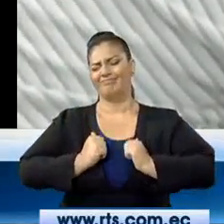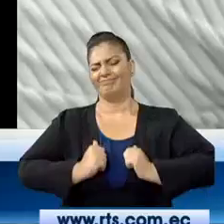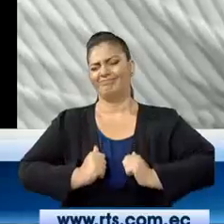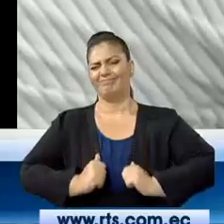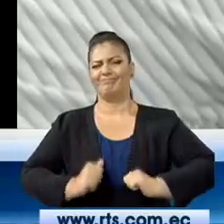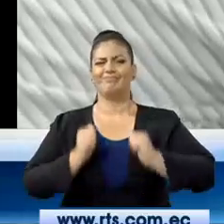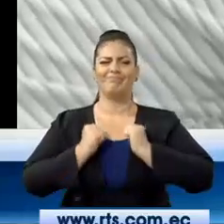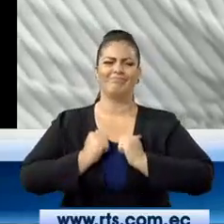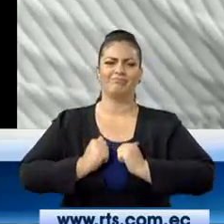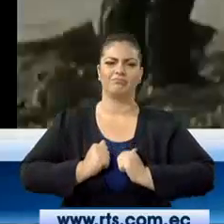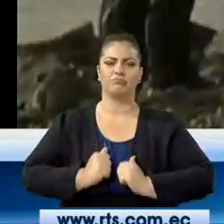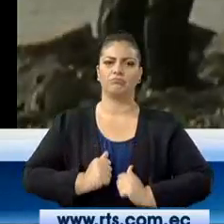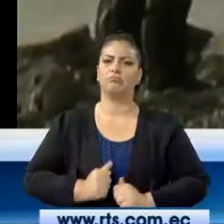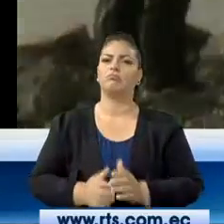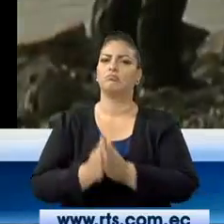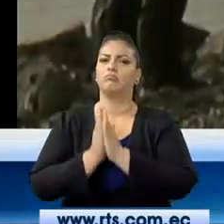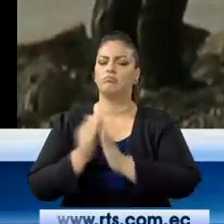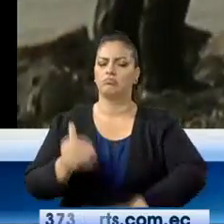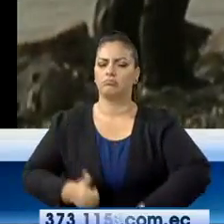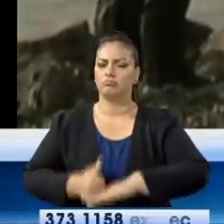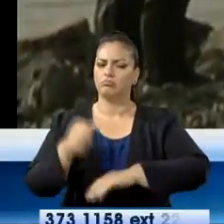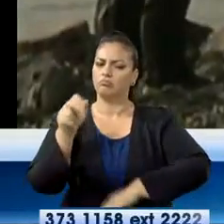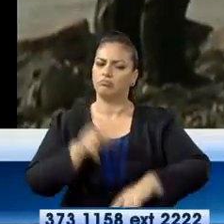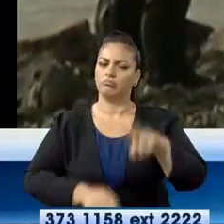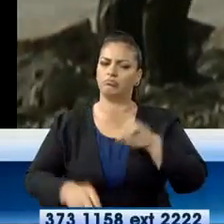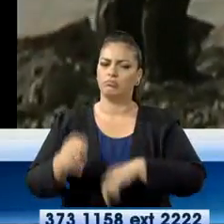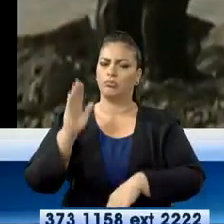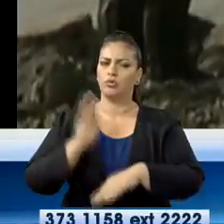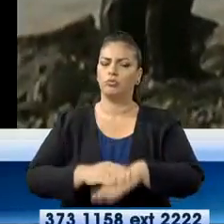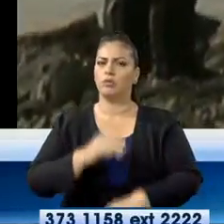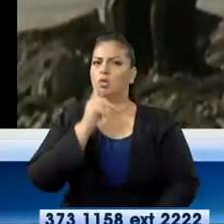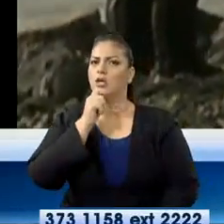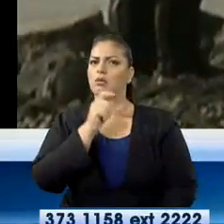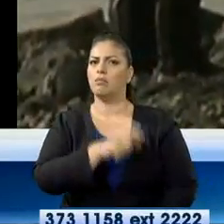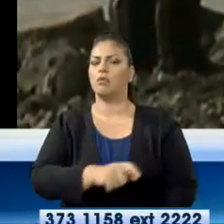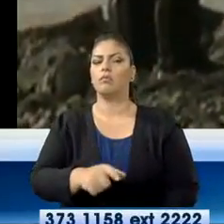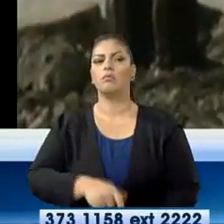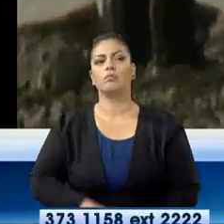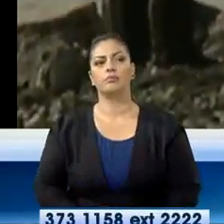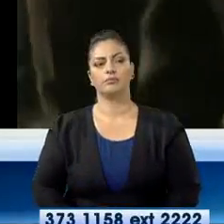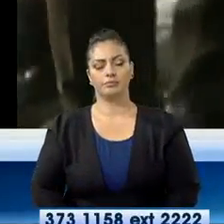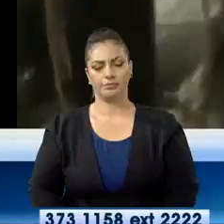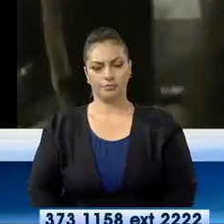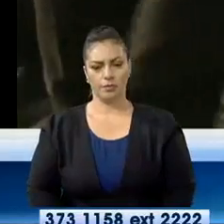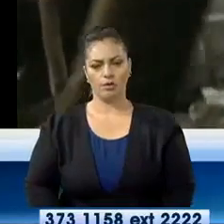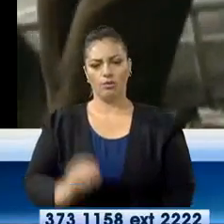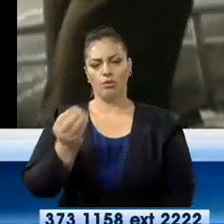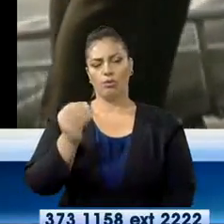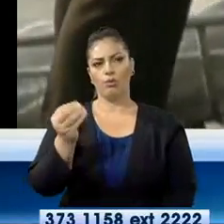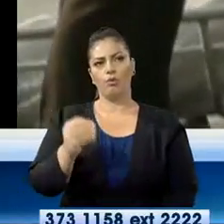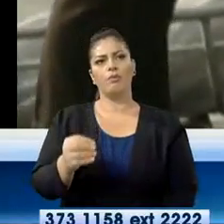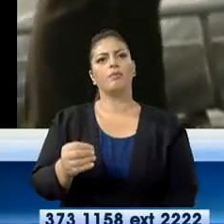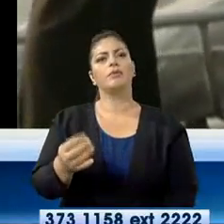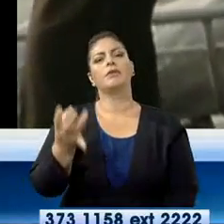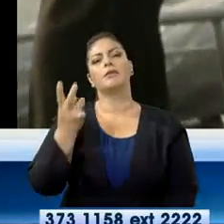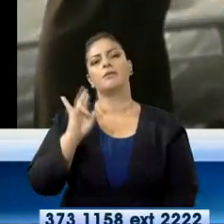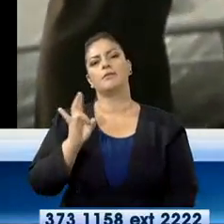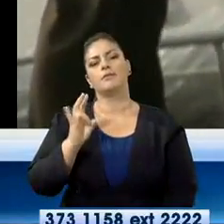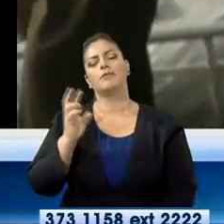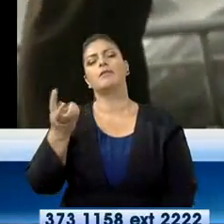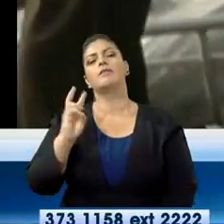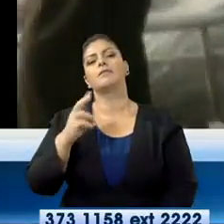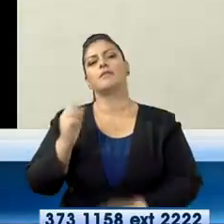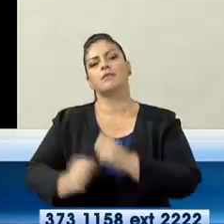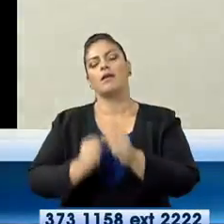determine responsabilidades en caso de haberlas, aunque eso no traerá a la vida al joven de 16 años,